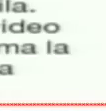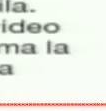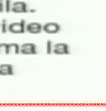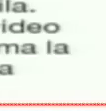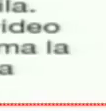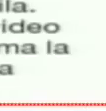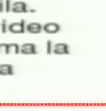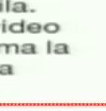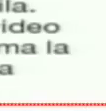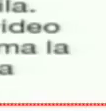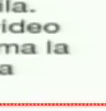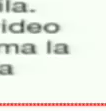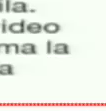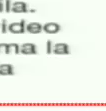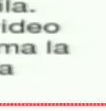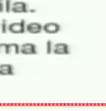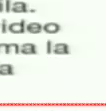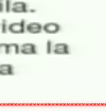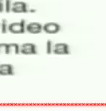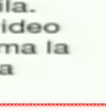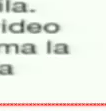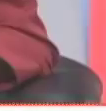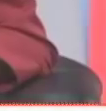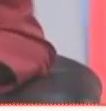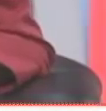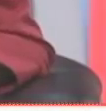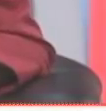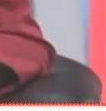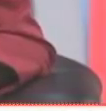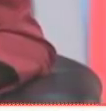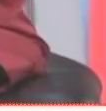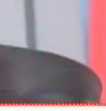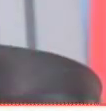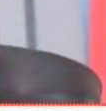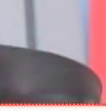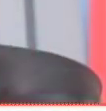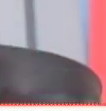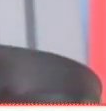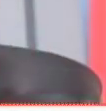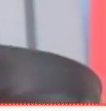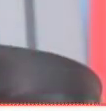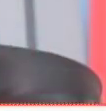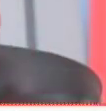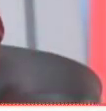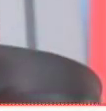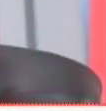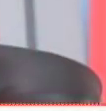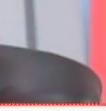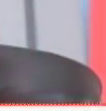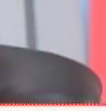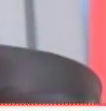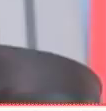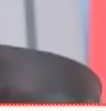perfectamente se puede... Ni quién es, ¿verdad? Ni si lo que te están diciendo es verdad, pero todos, como es una imagen